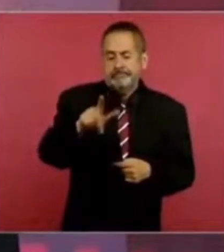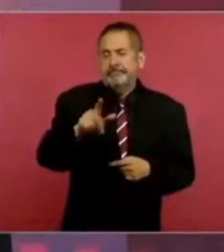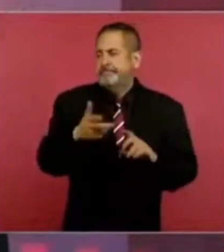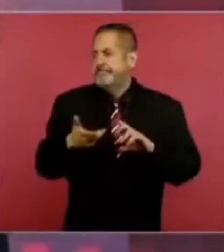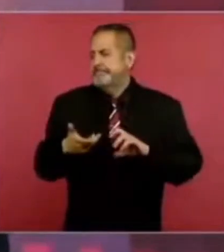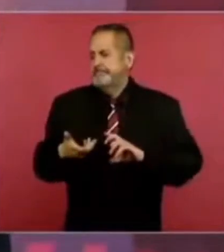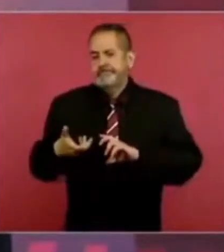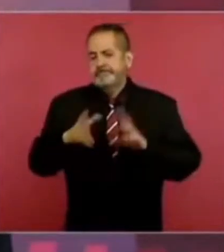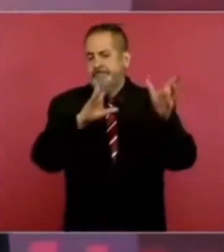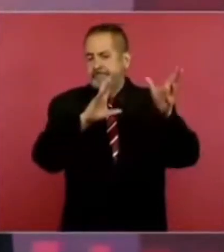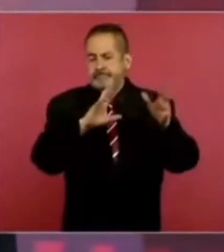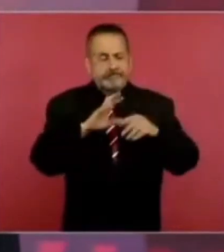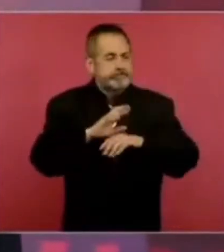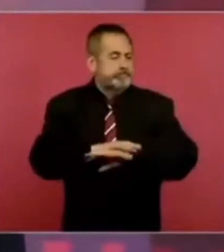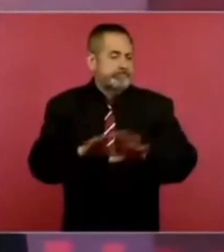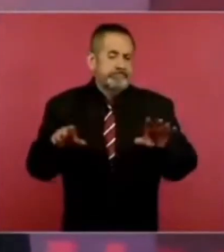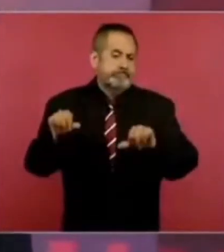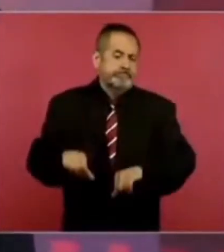se destruyó,